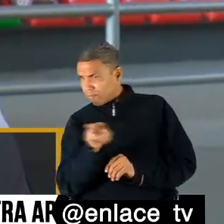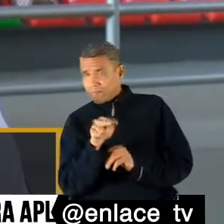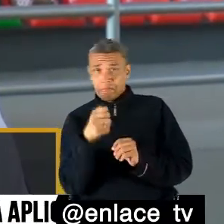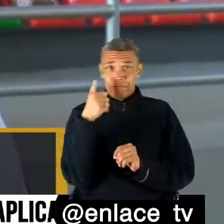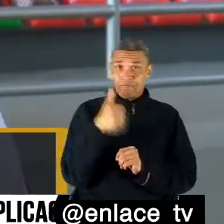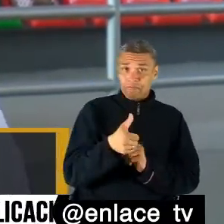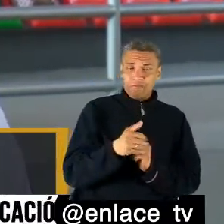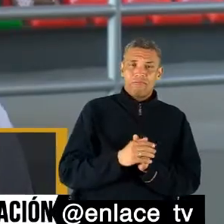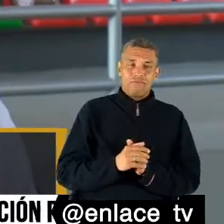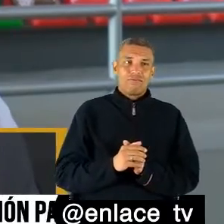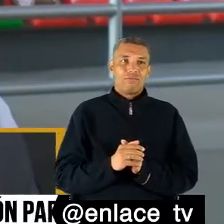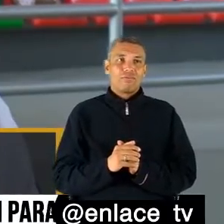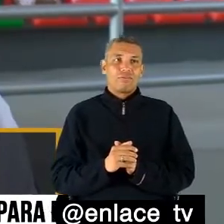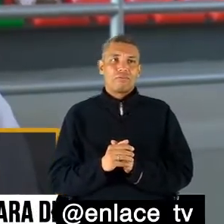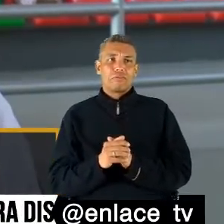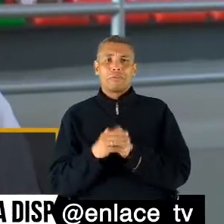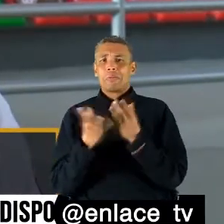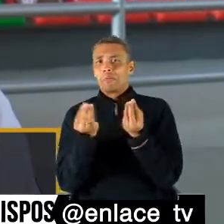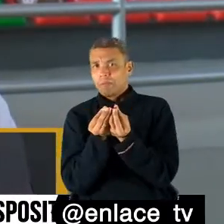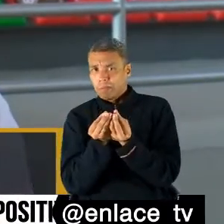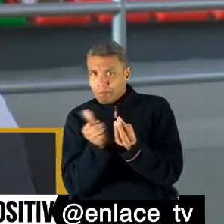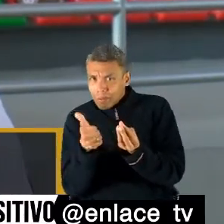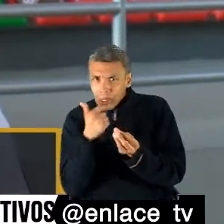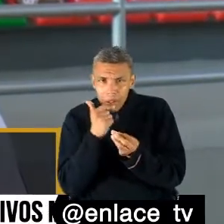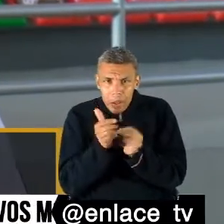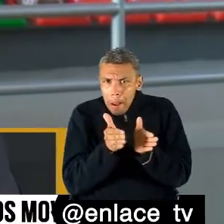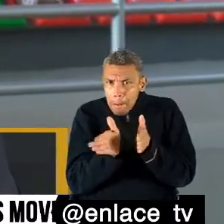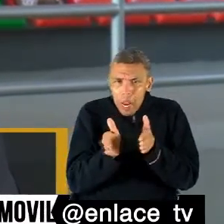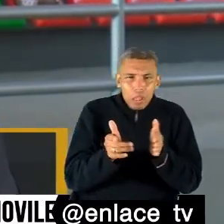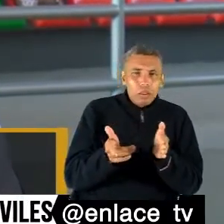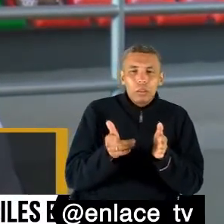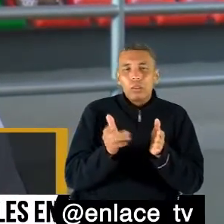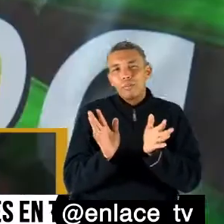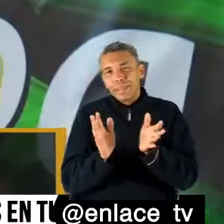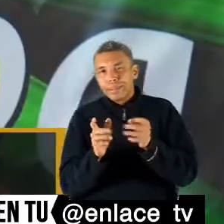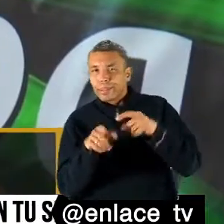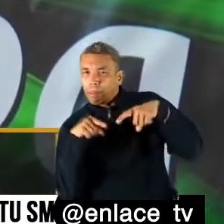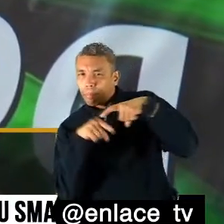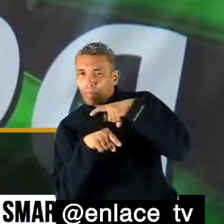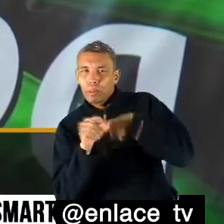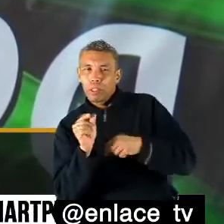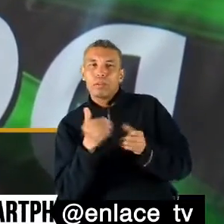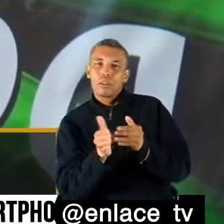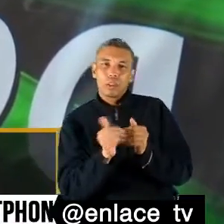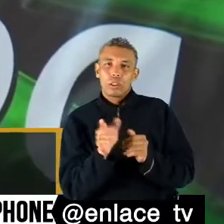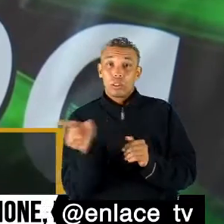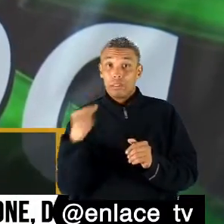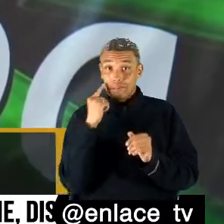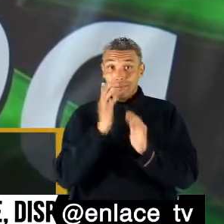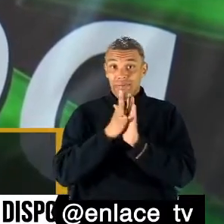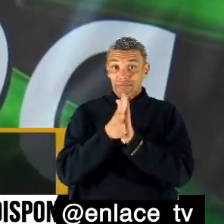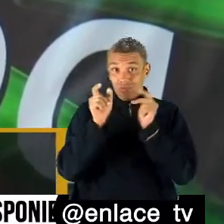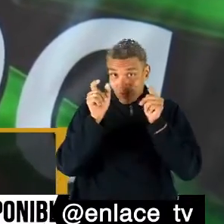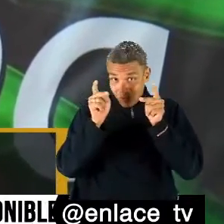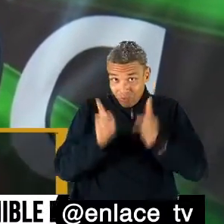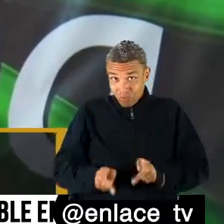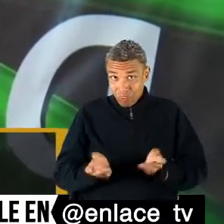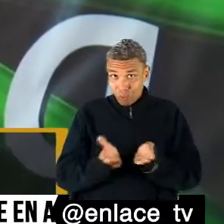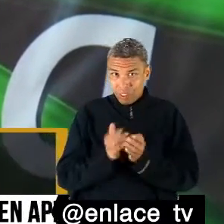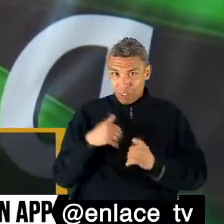equipo excelentemente planificado, poquito la definición, pero chévere. Un partido muy difícil,